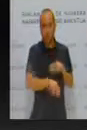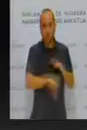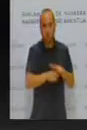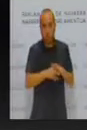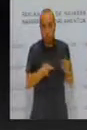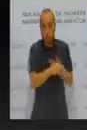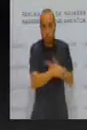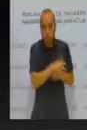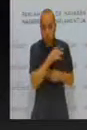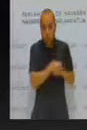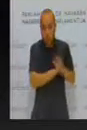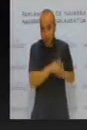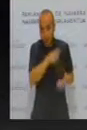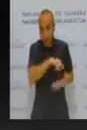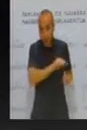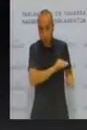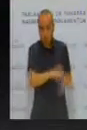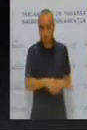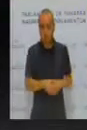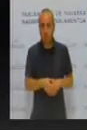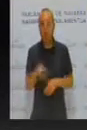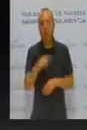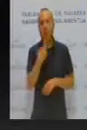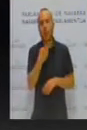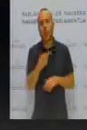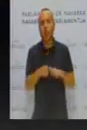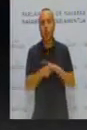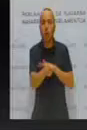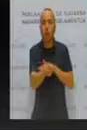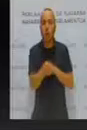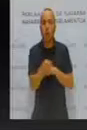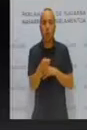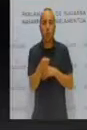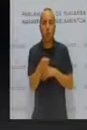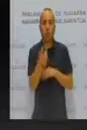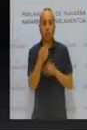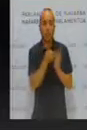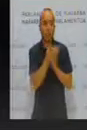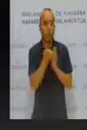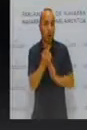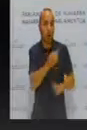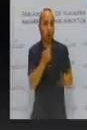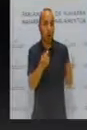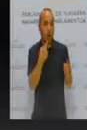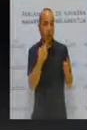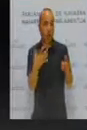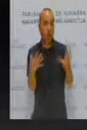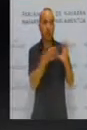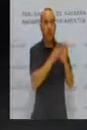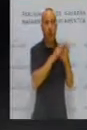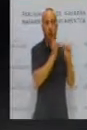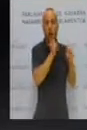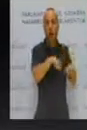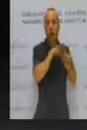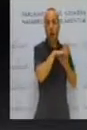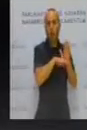Se hablaba también de que la moción hace referencia, y lo decían algún portavoz, al acuerdo programático que firmaron los 4 partidos